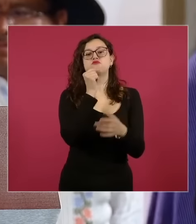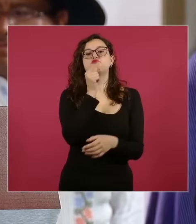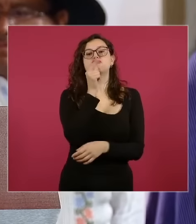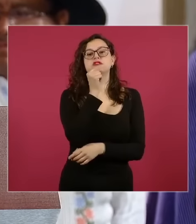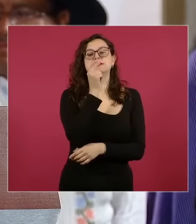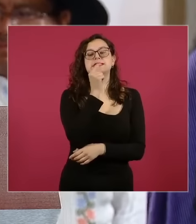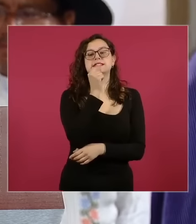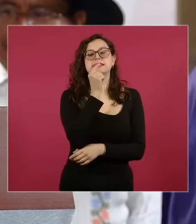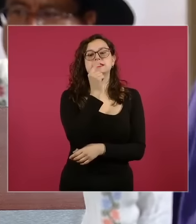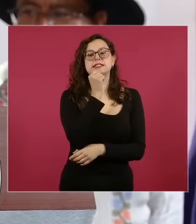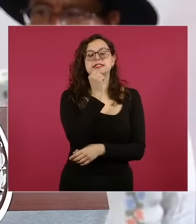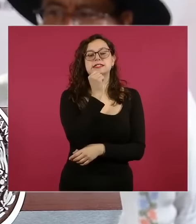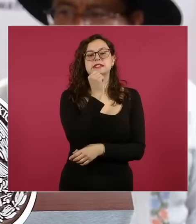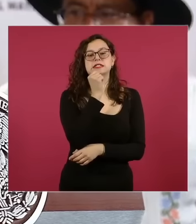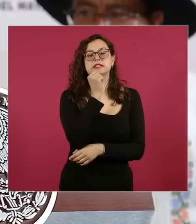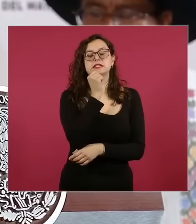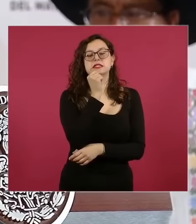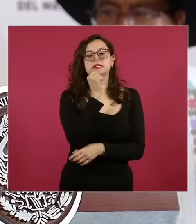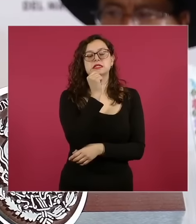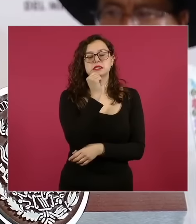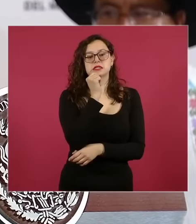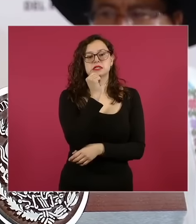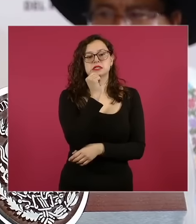y se construyeron